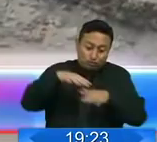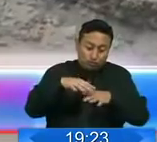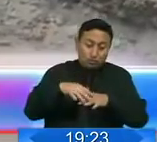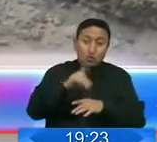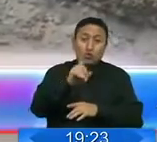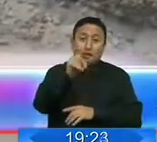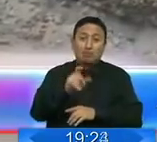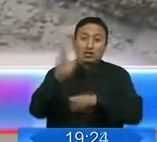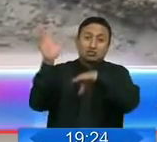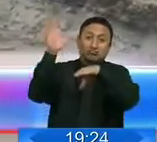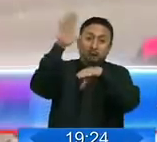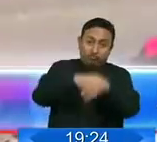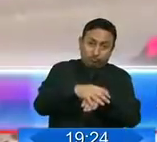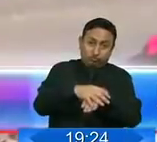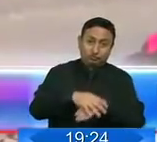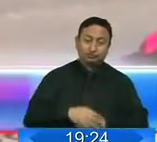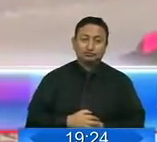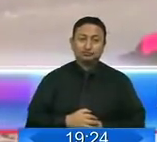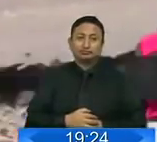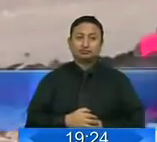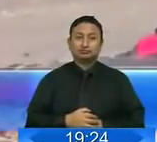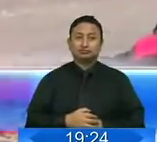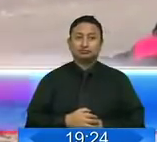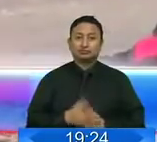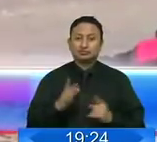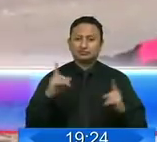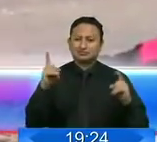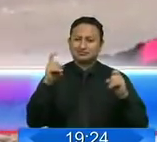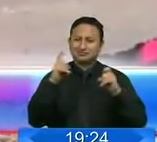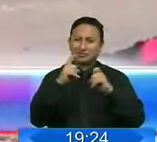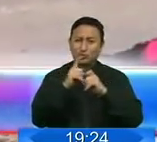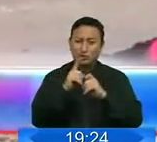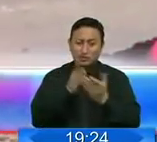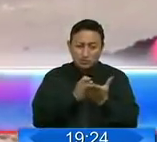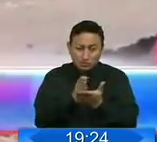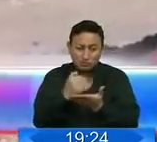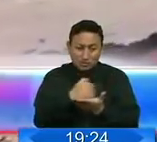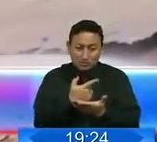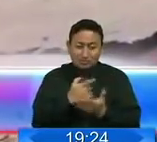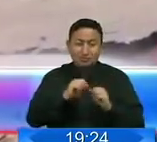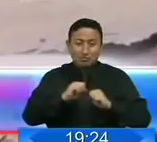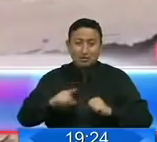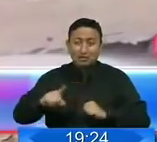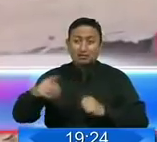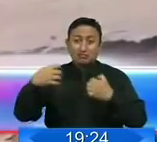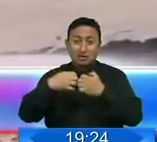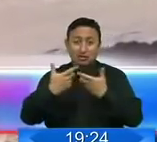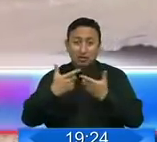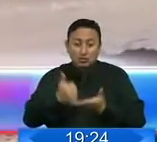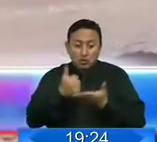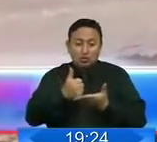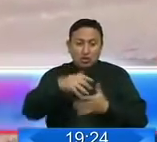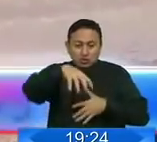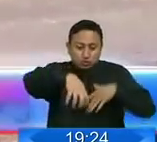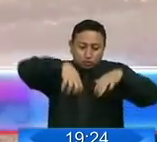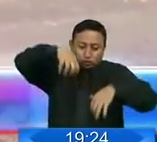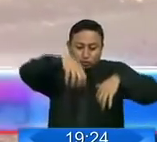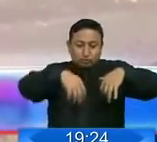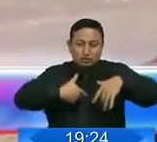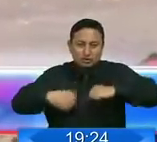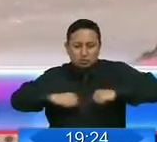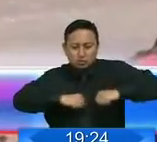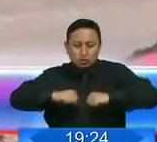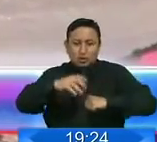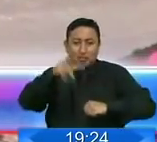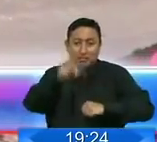de los trabajadores. Difícilmente el acceso, pero se utilizaron maniobras, ayuda también de la maquinaria pesada y el equipo humano de